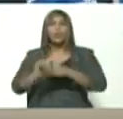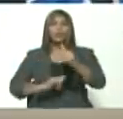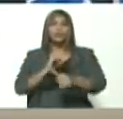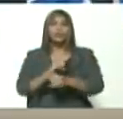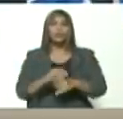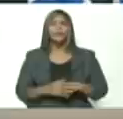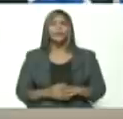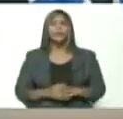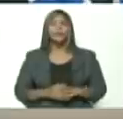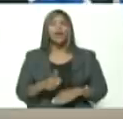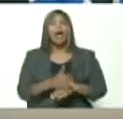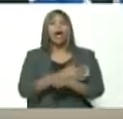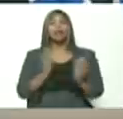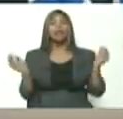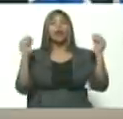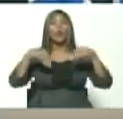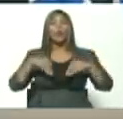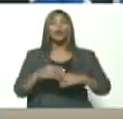acordado también